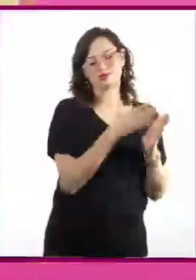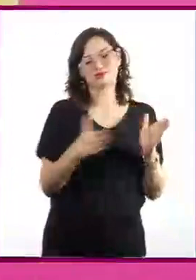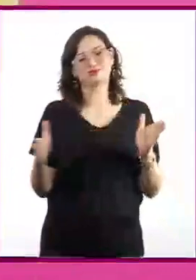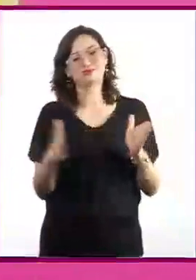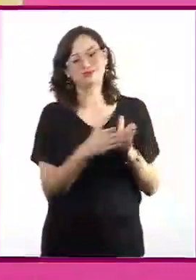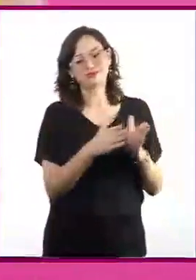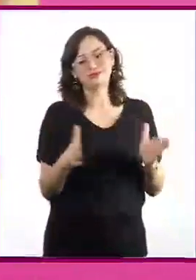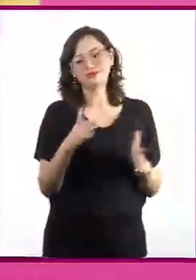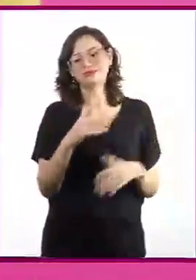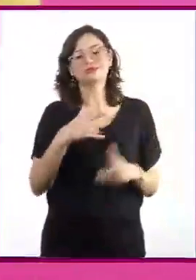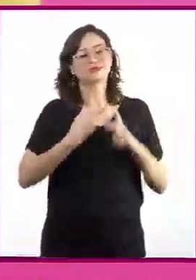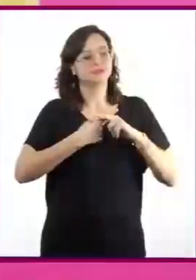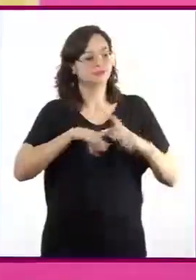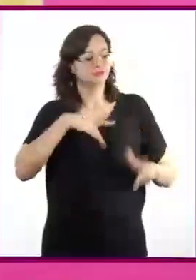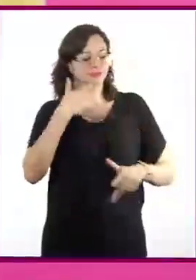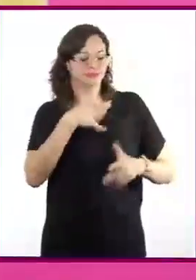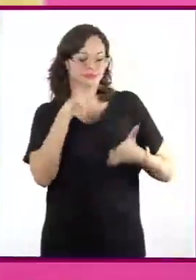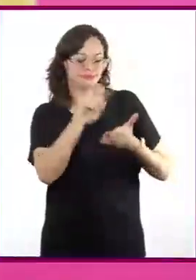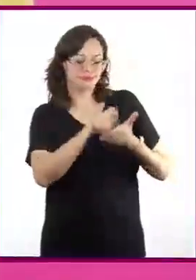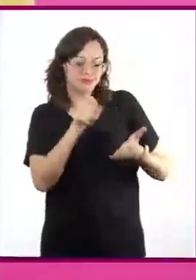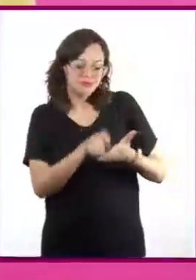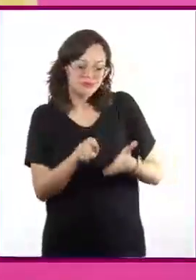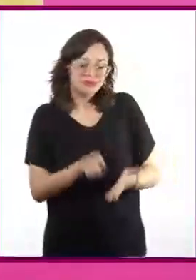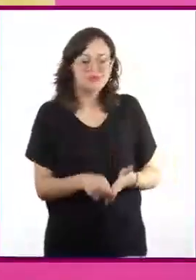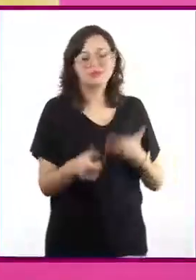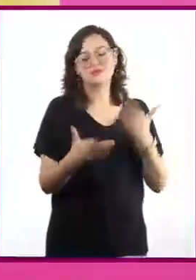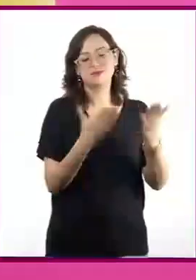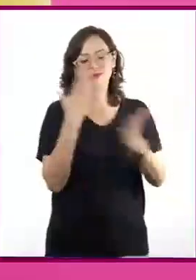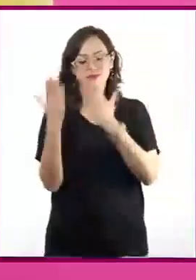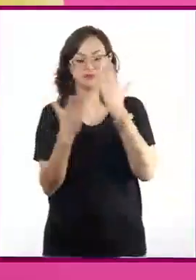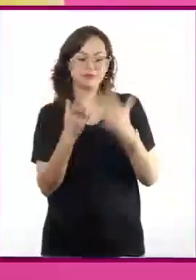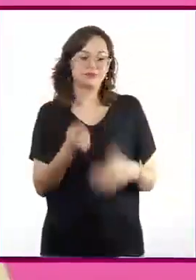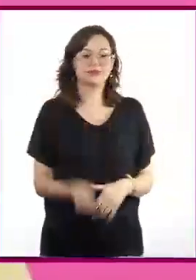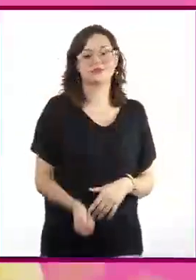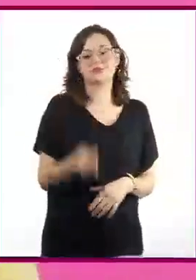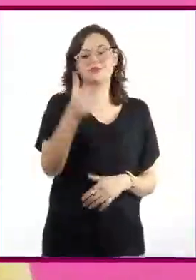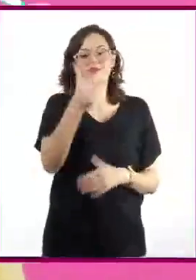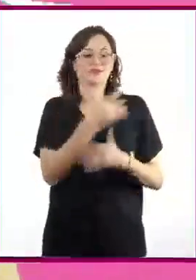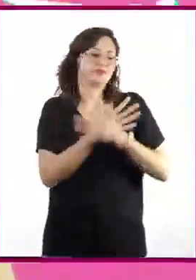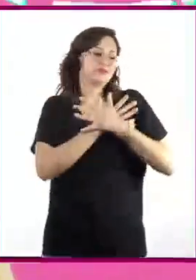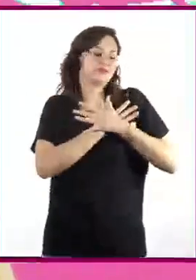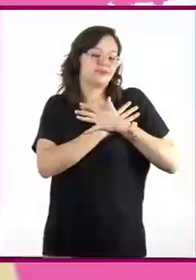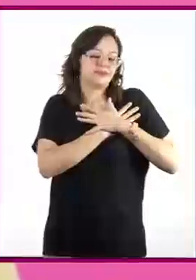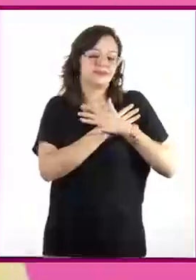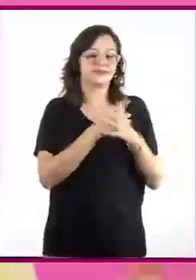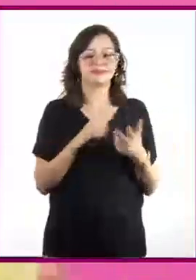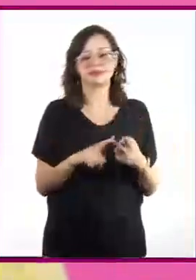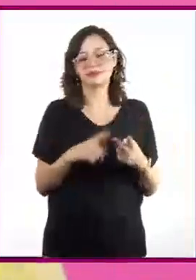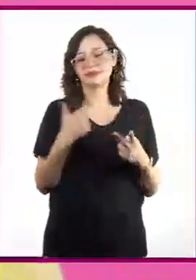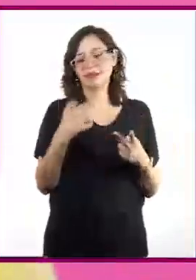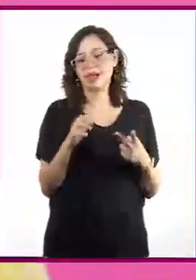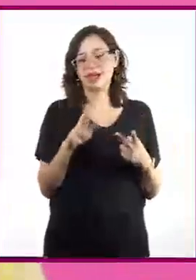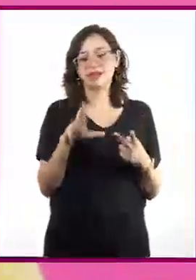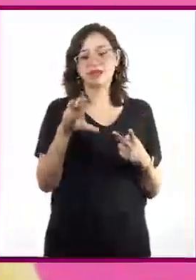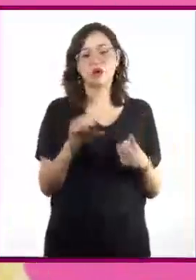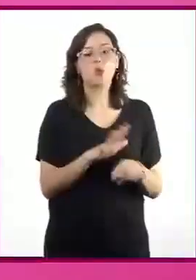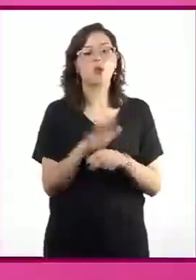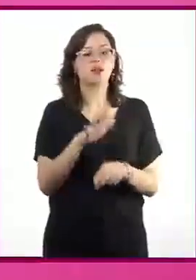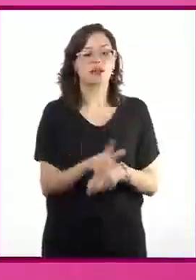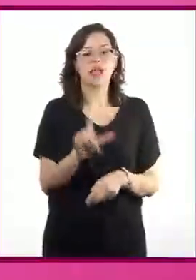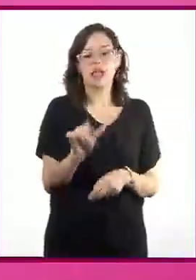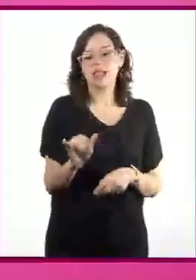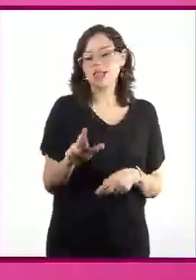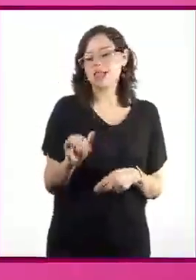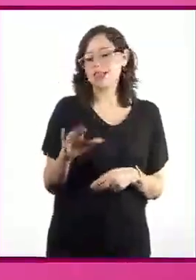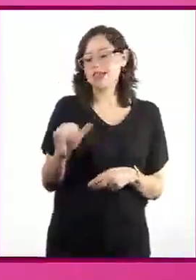bohemia, literaria y estudiantil, época en la que vivió su primer amor. El género al que pertenece es la lírica poética.